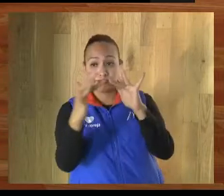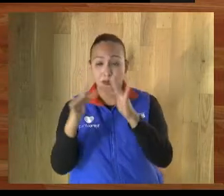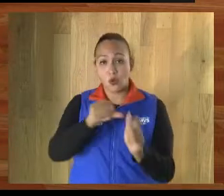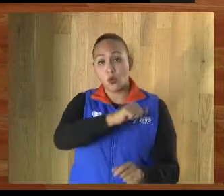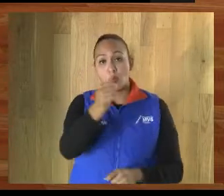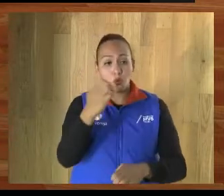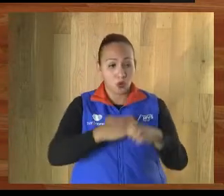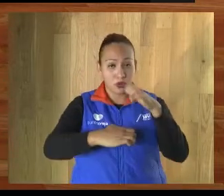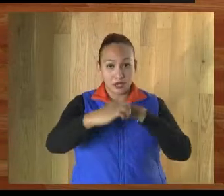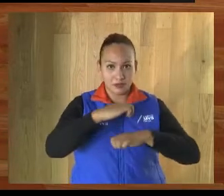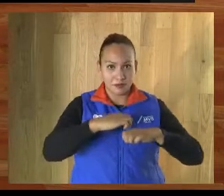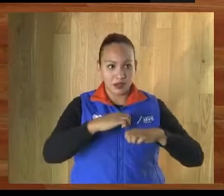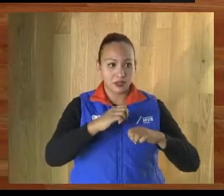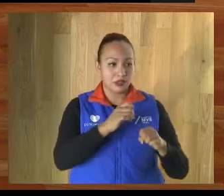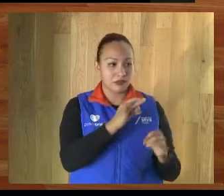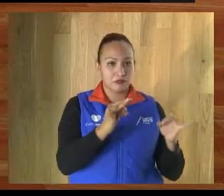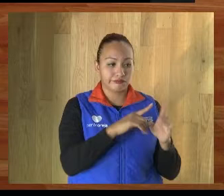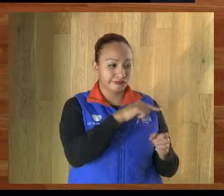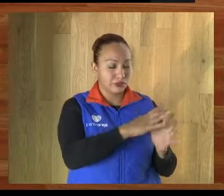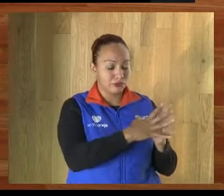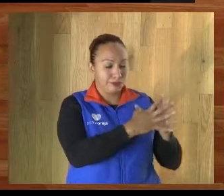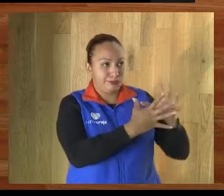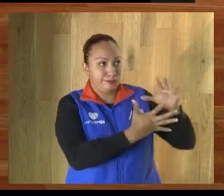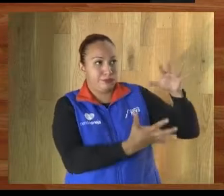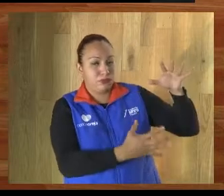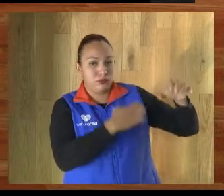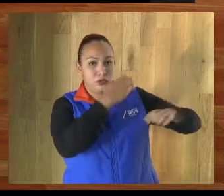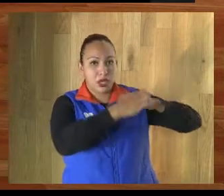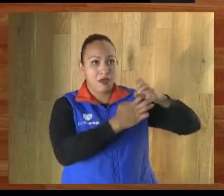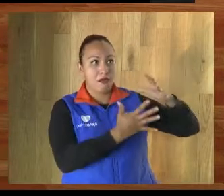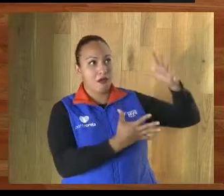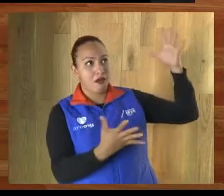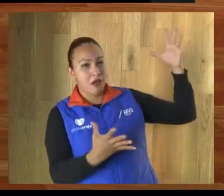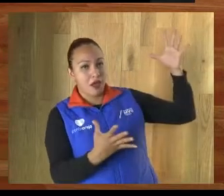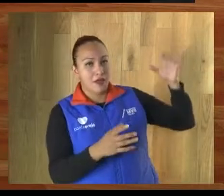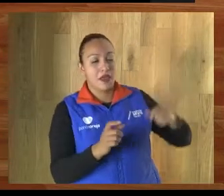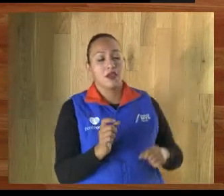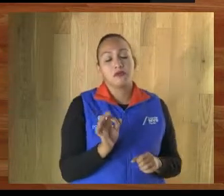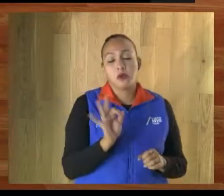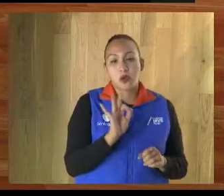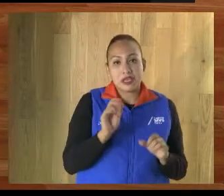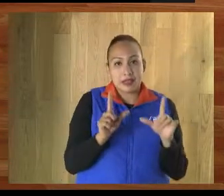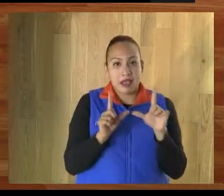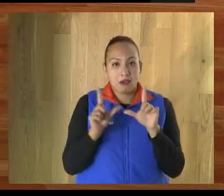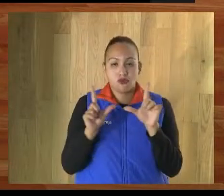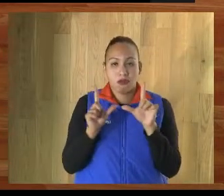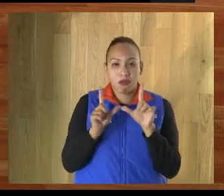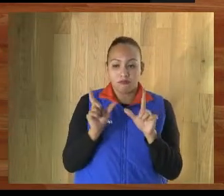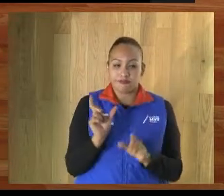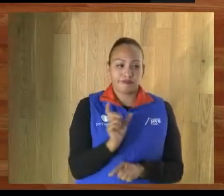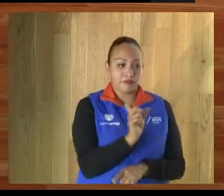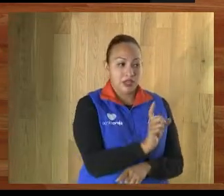poder, por supuesto, licencias de propiedad, etcétera, etcétera. Entonces,